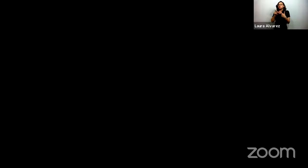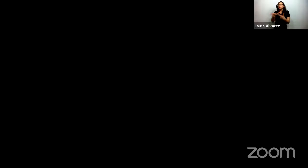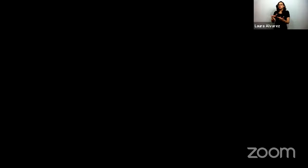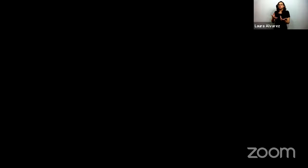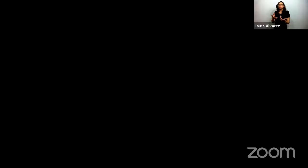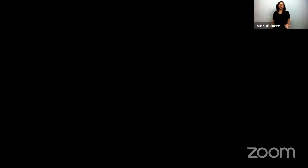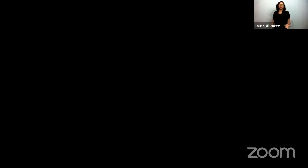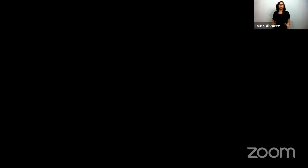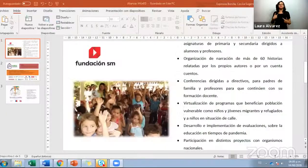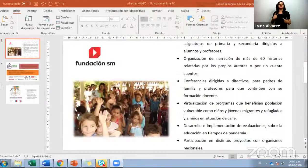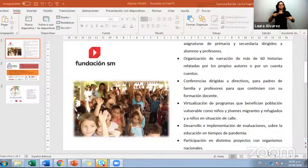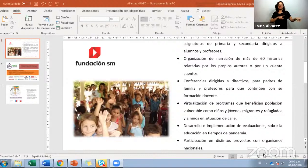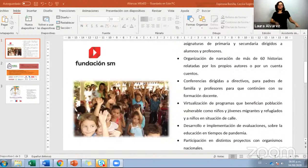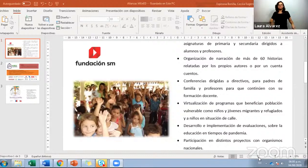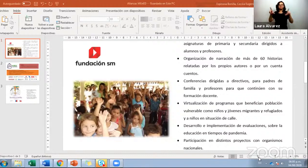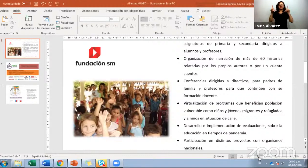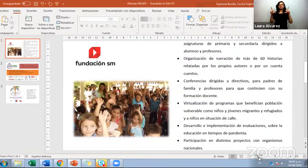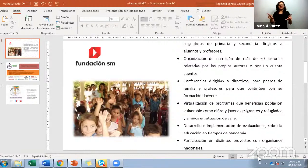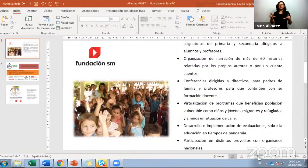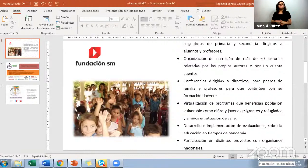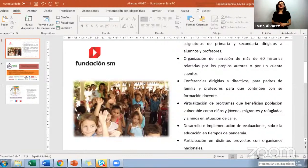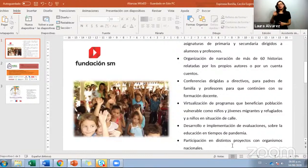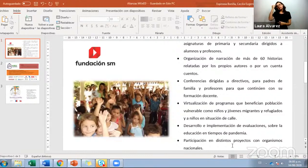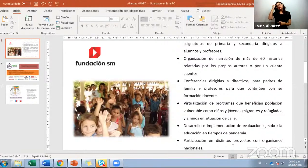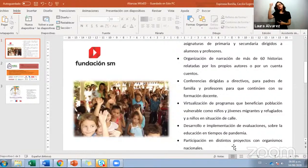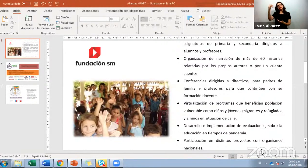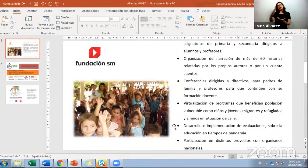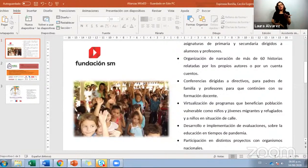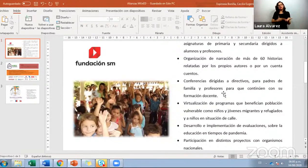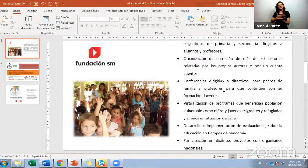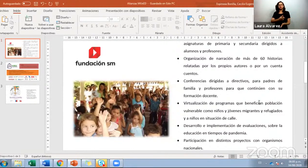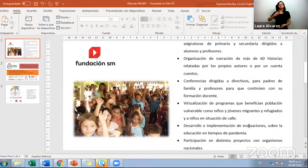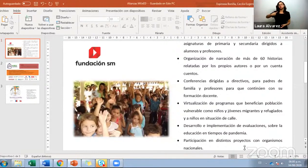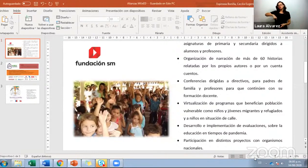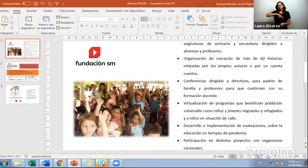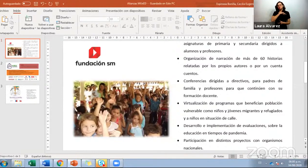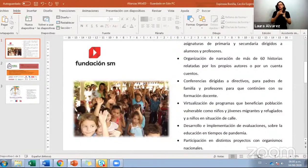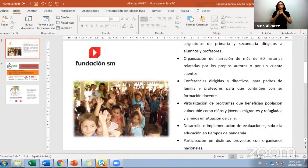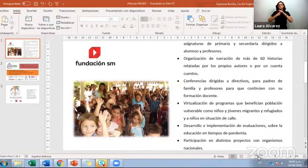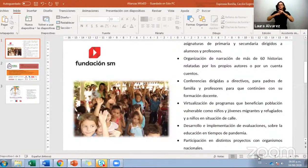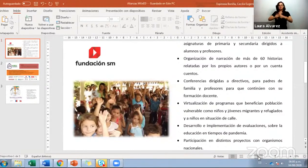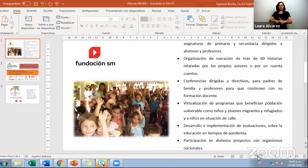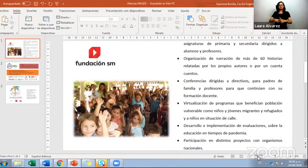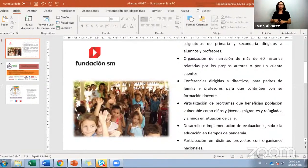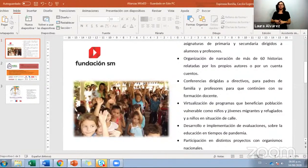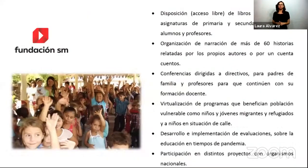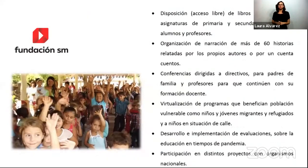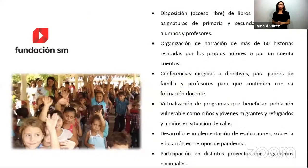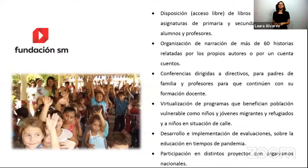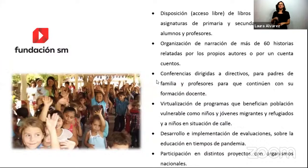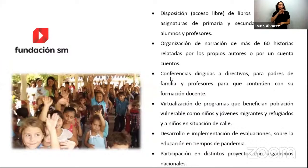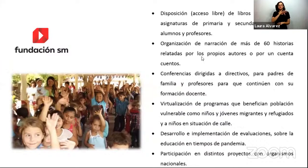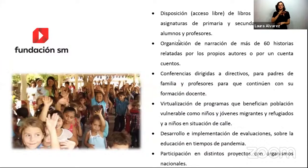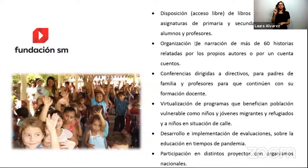para mostrarles algunas iniciativas que emprendimos aquí ya la pueden ver